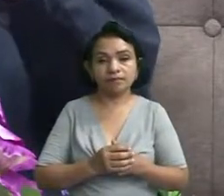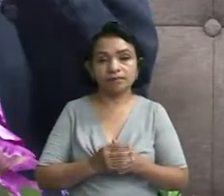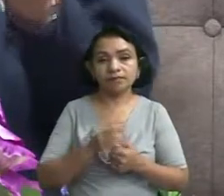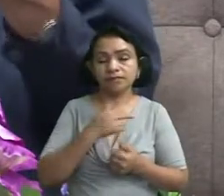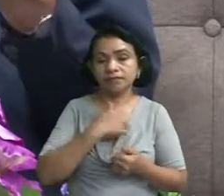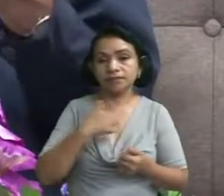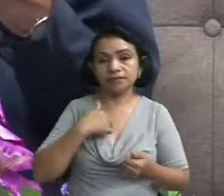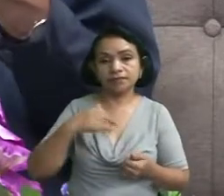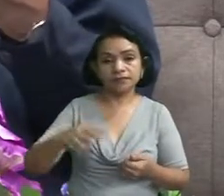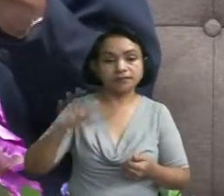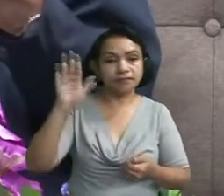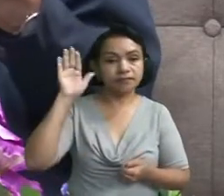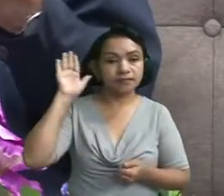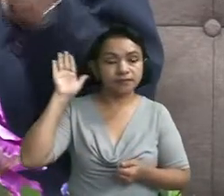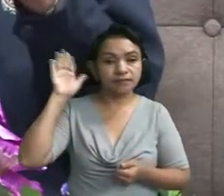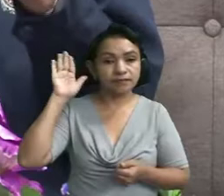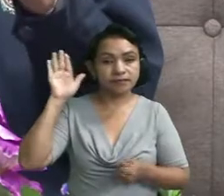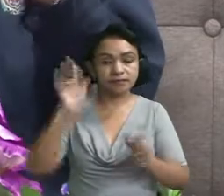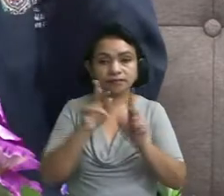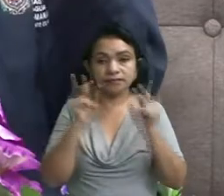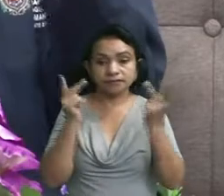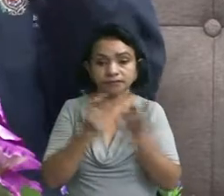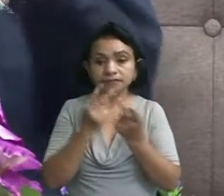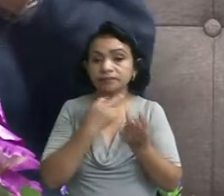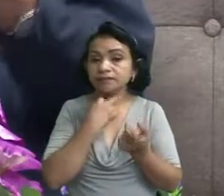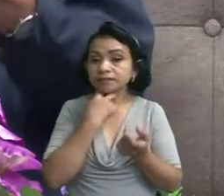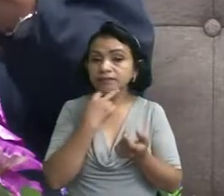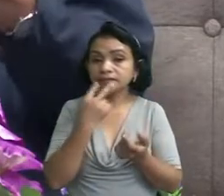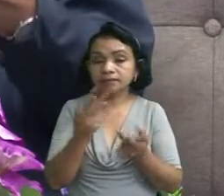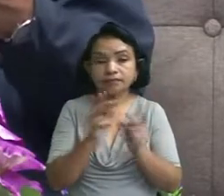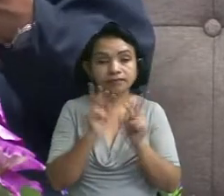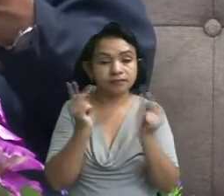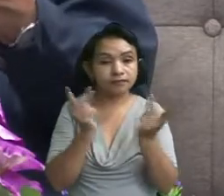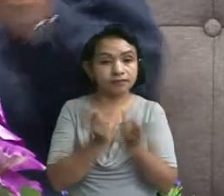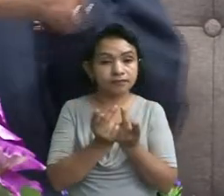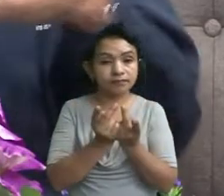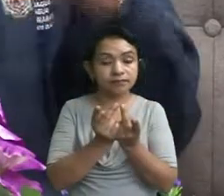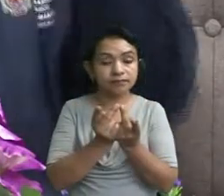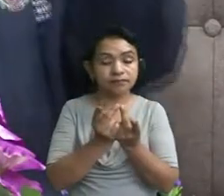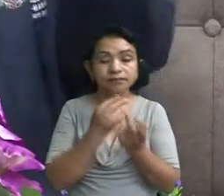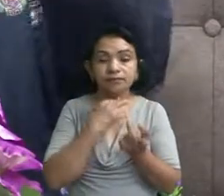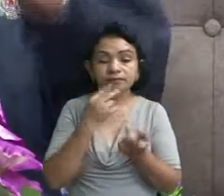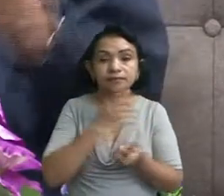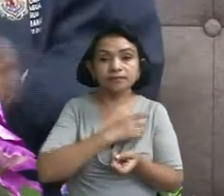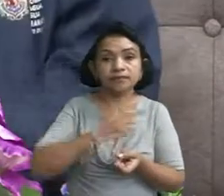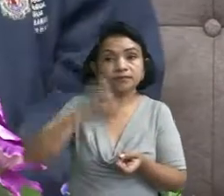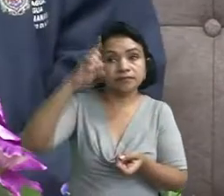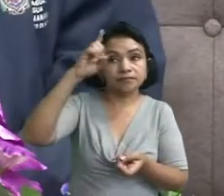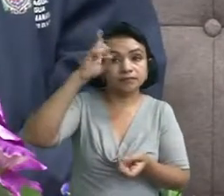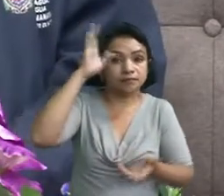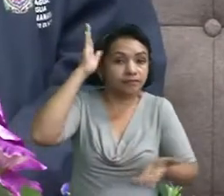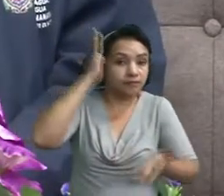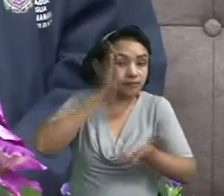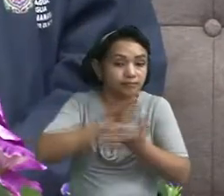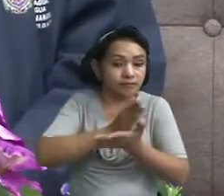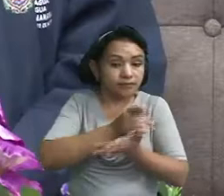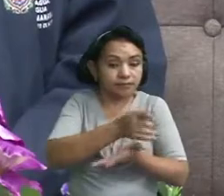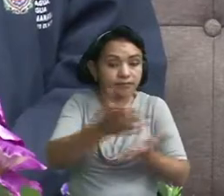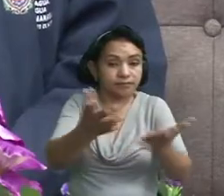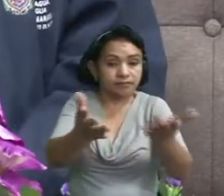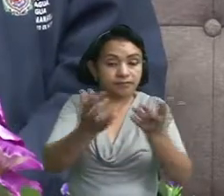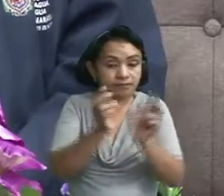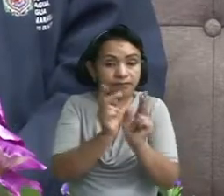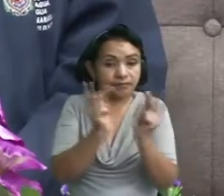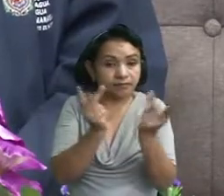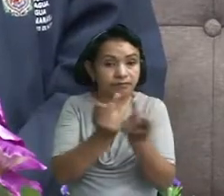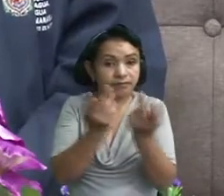estamos comprometidos con el pueblo. La voz del pueblo es la voz de Dios. Y entonces en aquel momento el pueblo quería superar